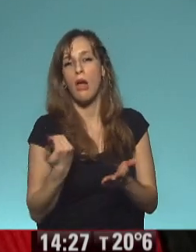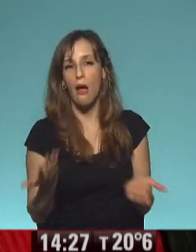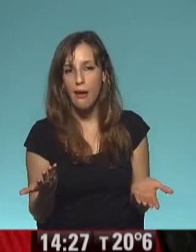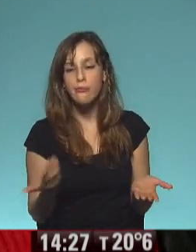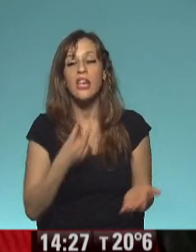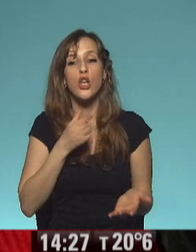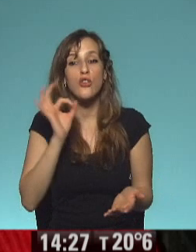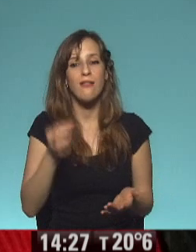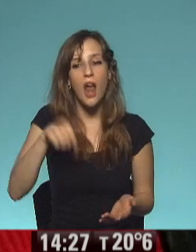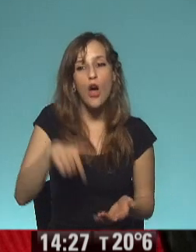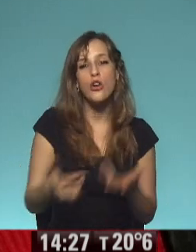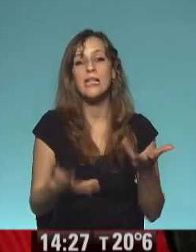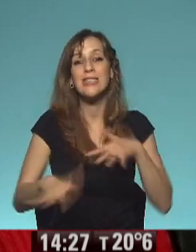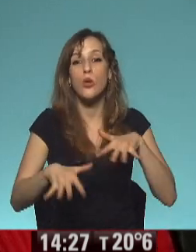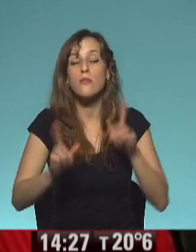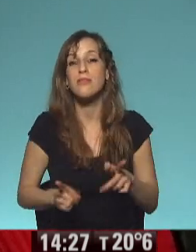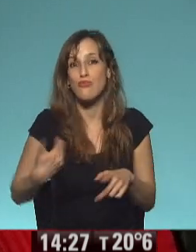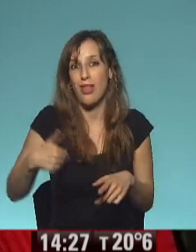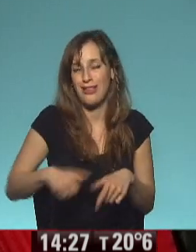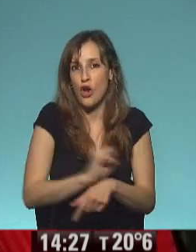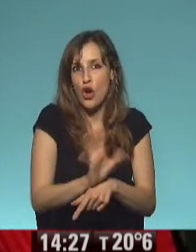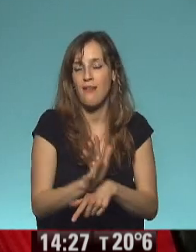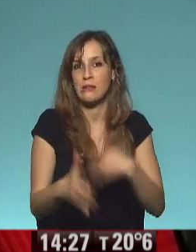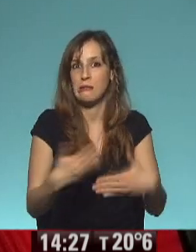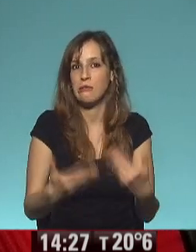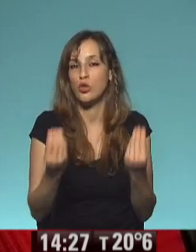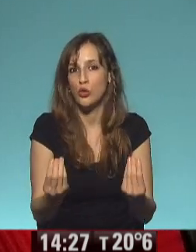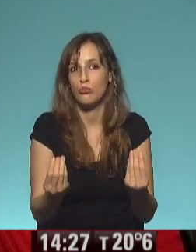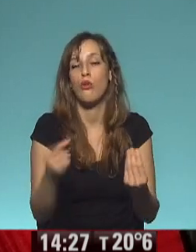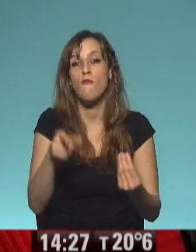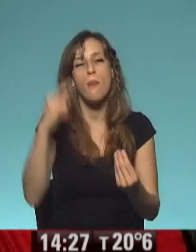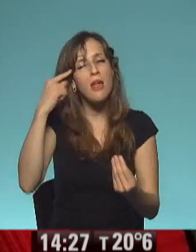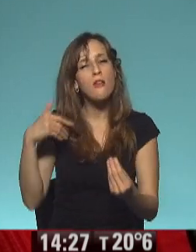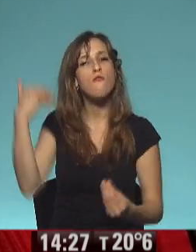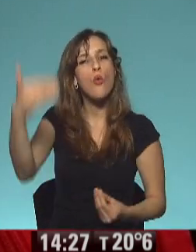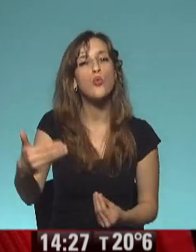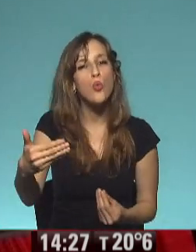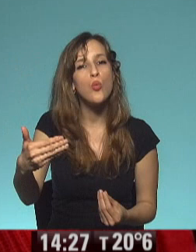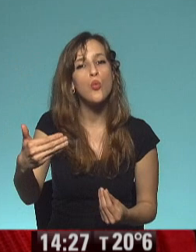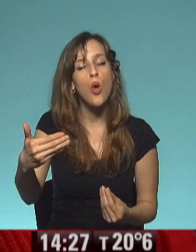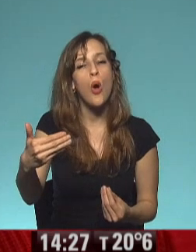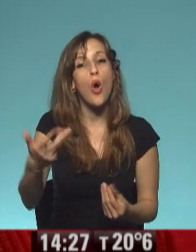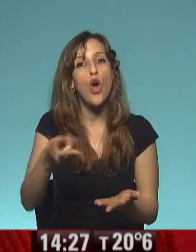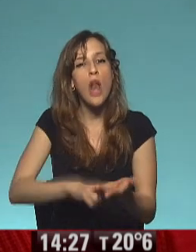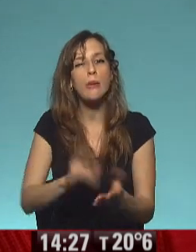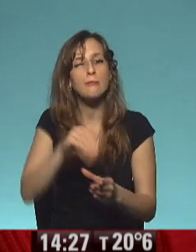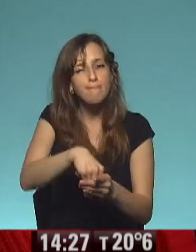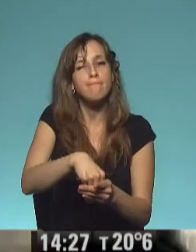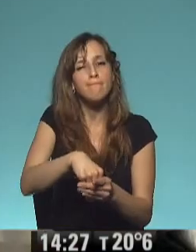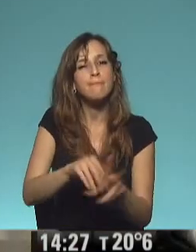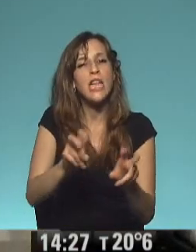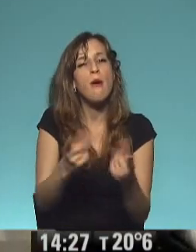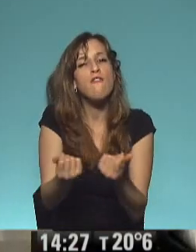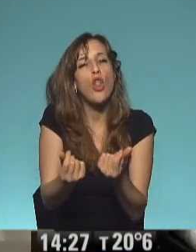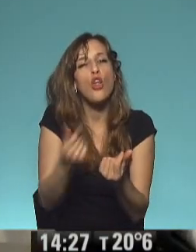en estas circunstancias tan extraordinarias que está atravesando el país, forma parte de sus planes en el futuro volver a coparticipar ese recurso. Yo lo que